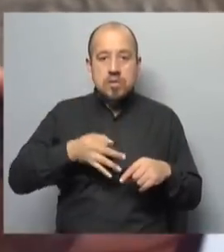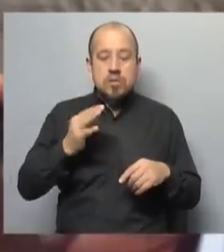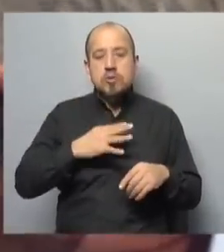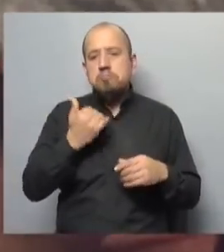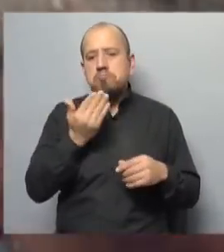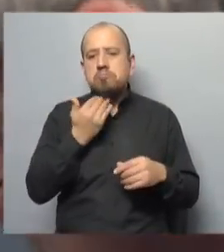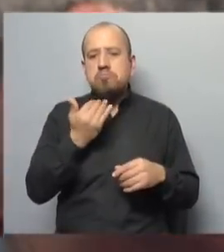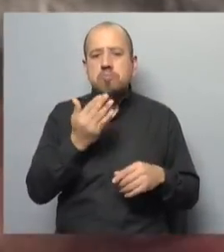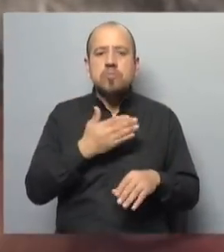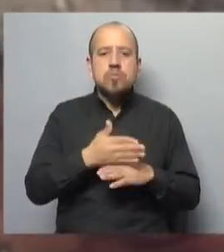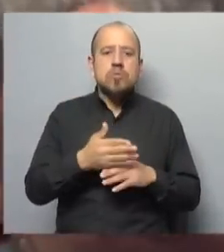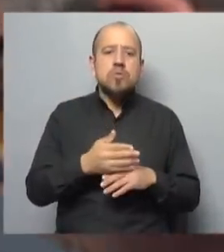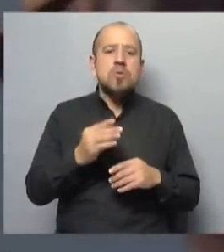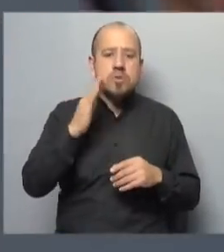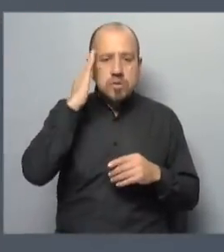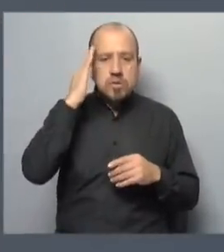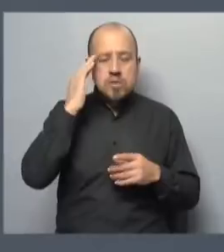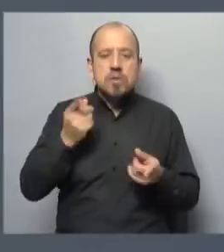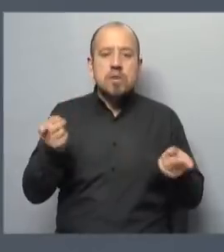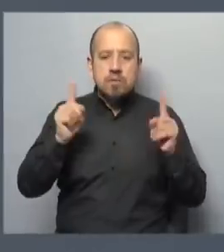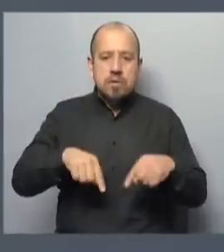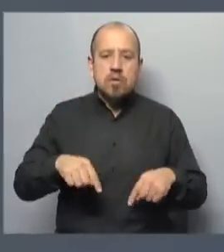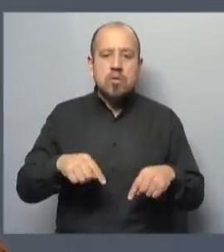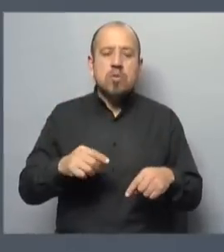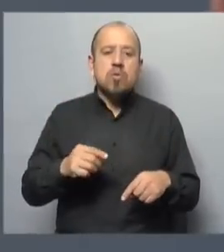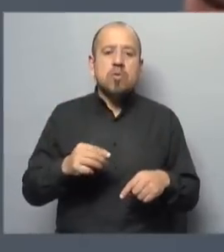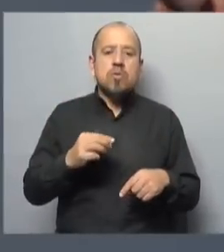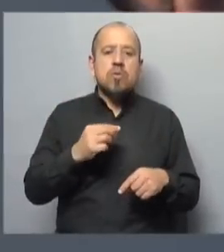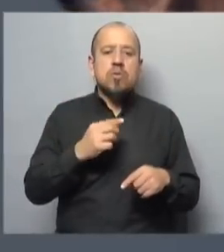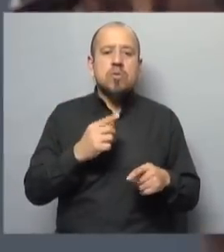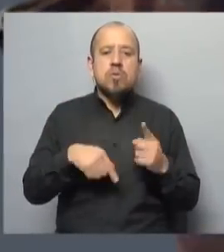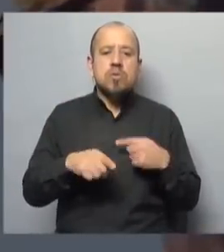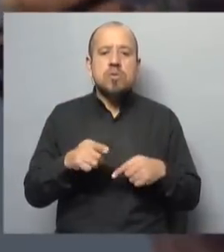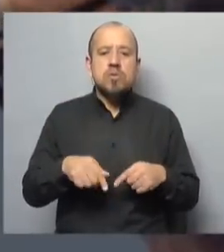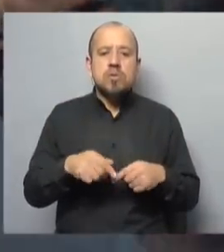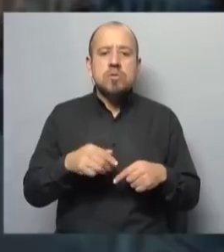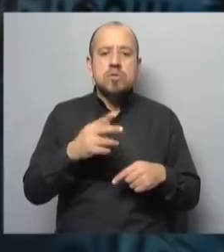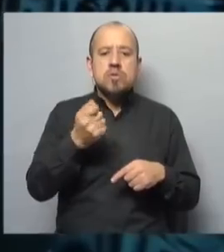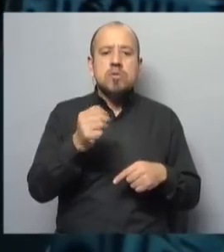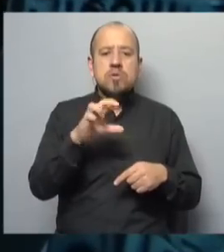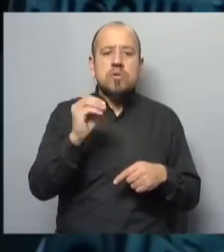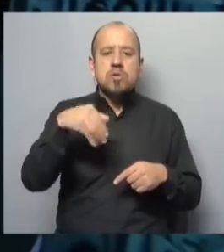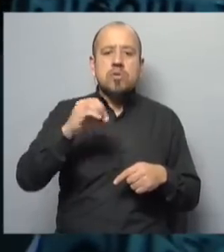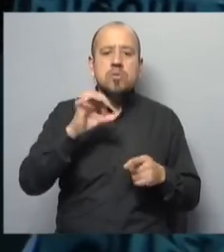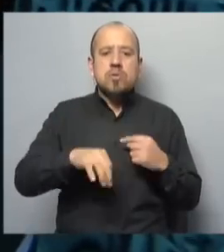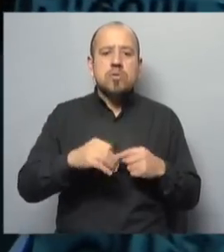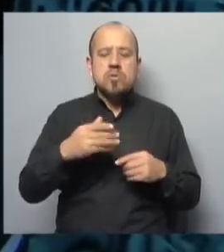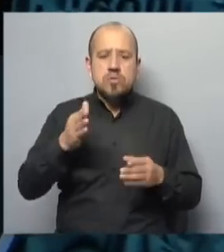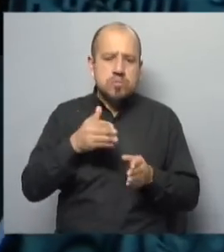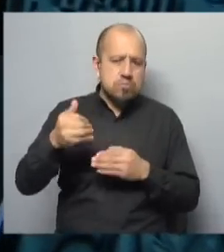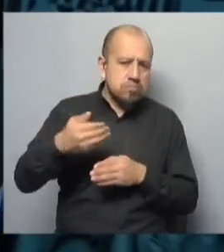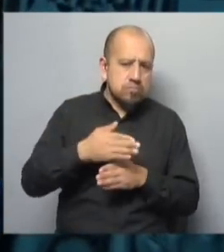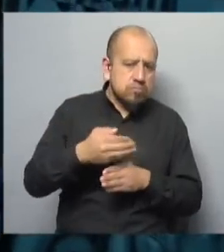sabiendo que había arreglado el usuario es emocional entonces me voy por adentro a los aromos al entrenamiento me pareció algo